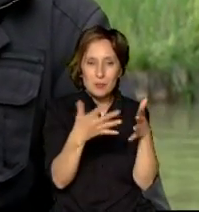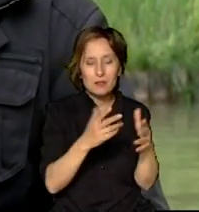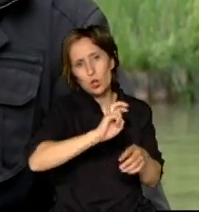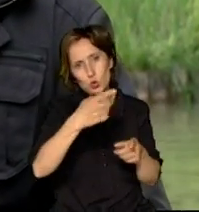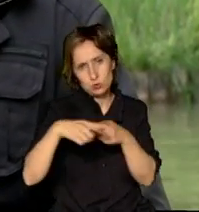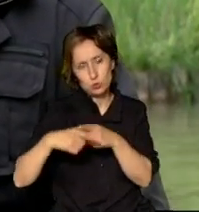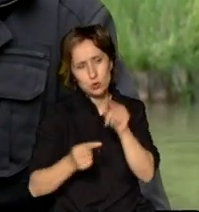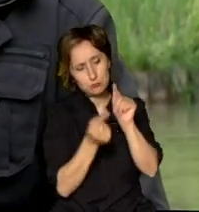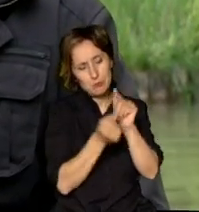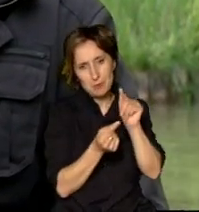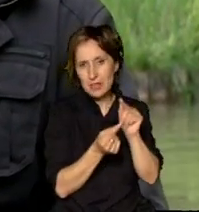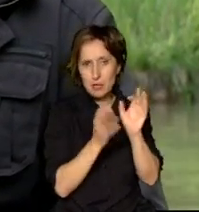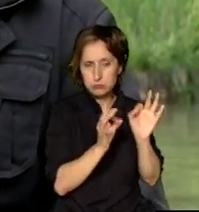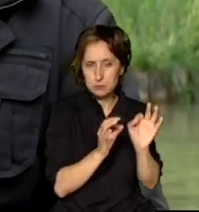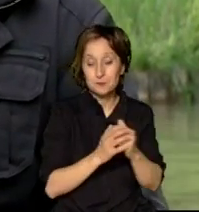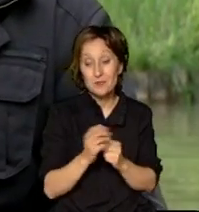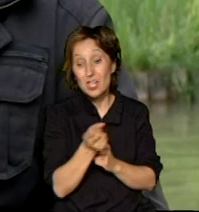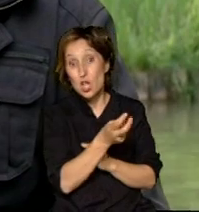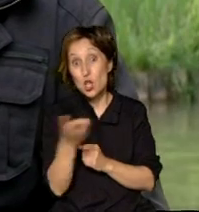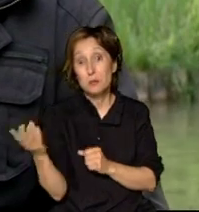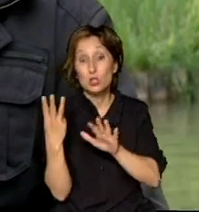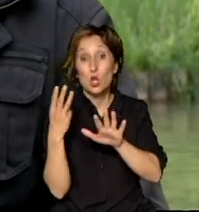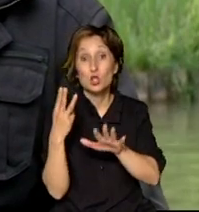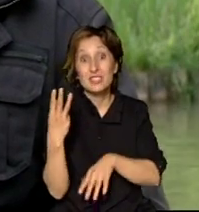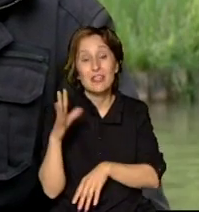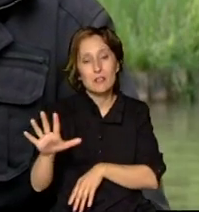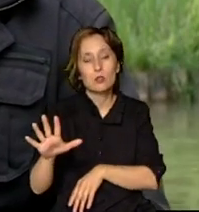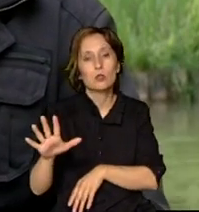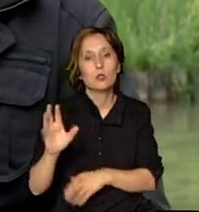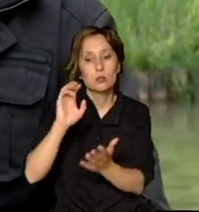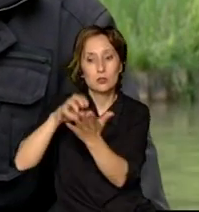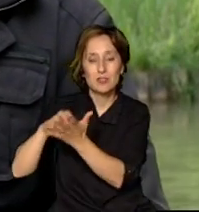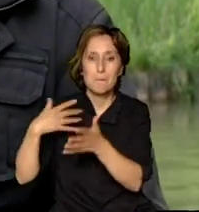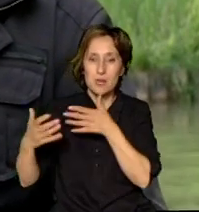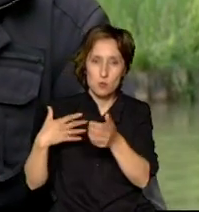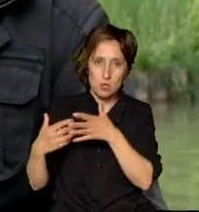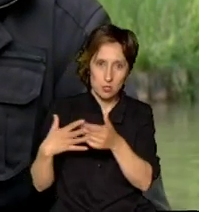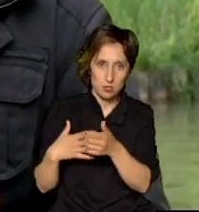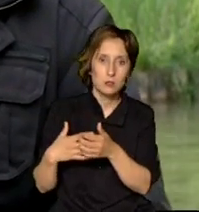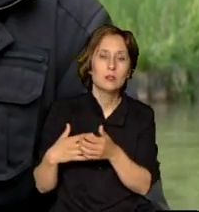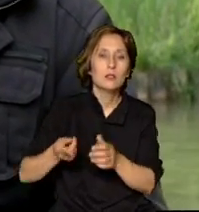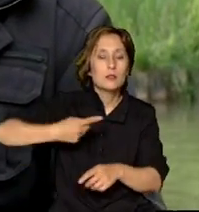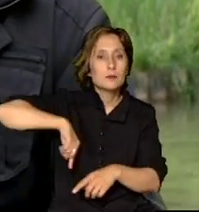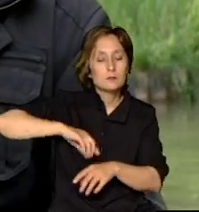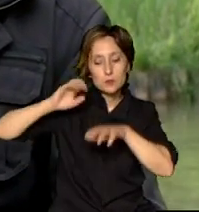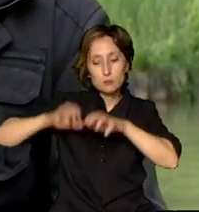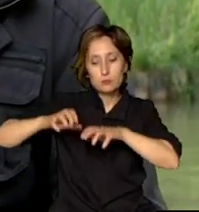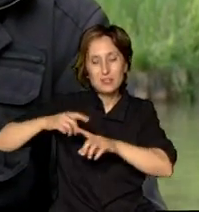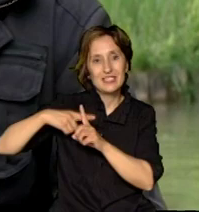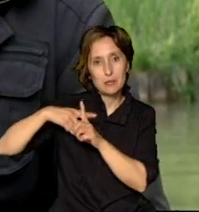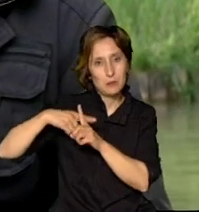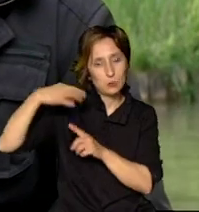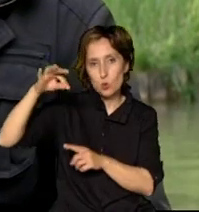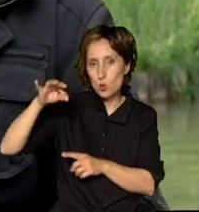otras variables. Y el resto, un total de 85 estaciones, son estaciones manuales, donde solo medimos la precipitación y la